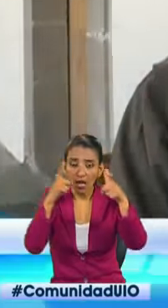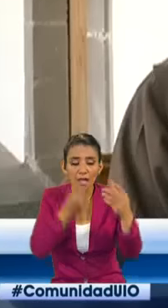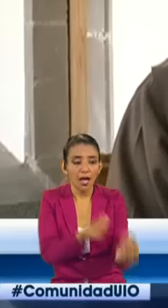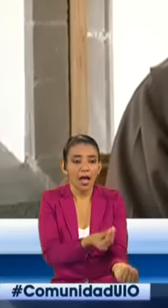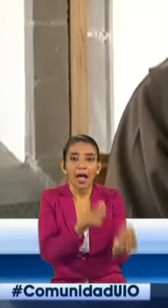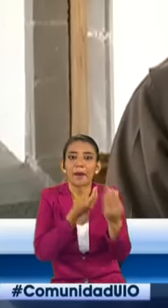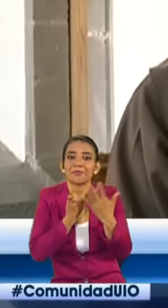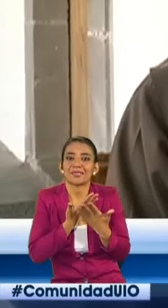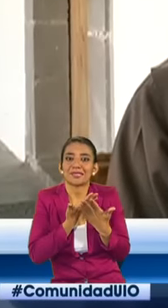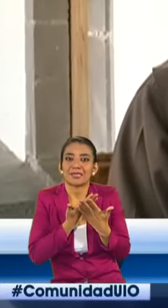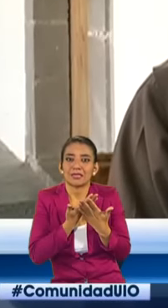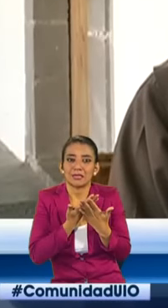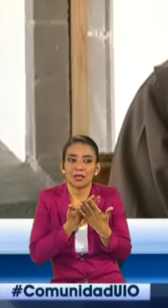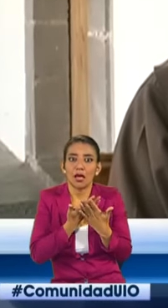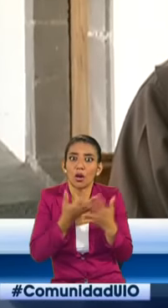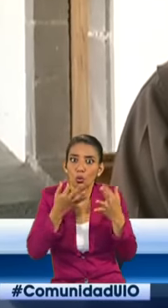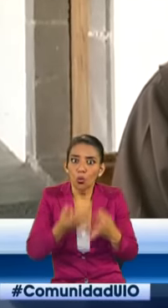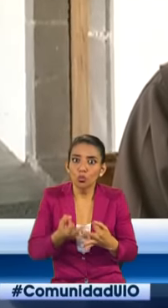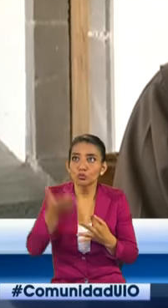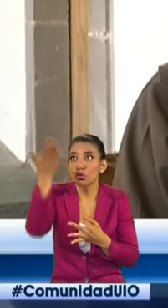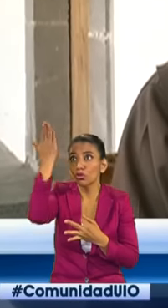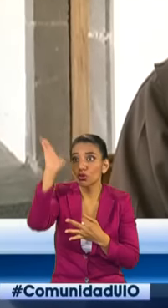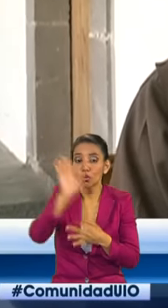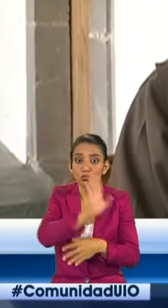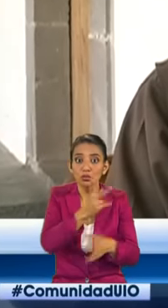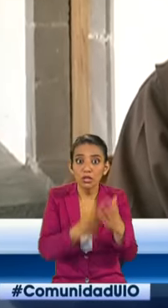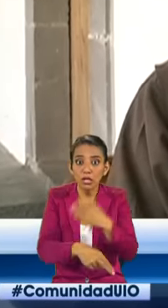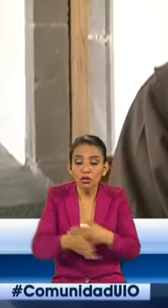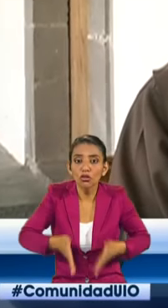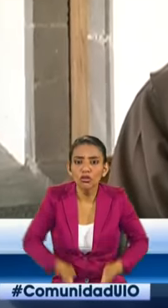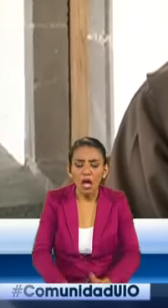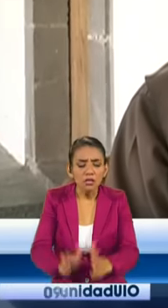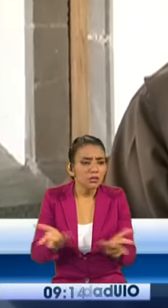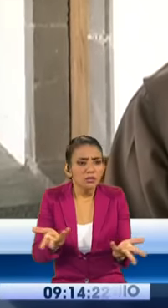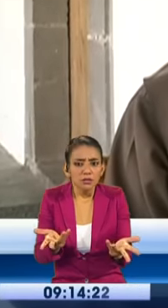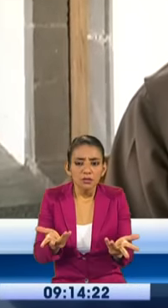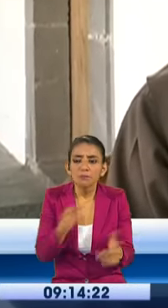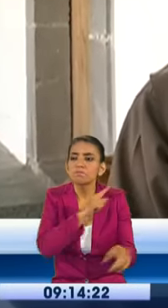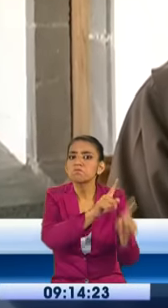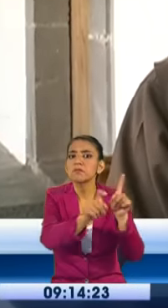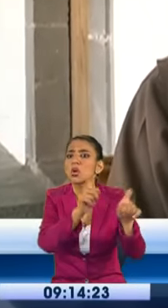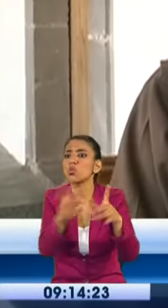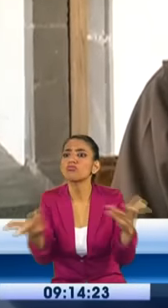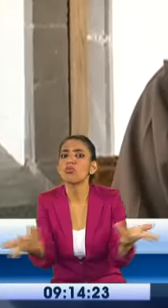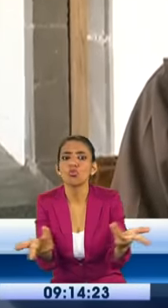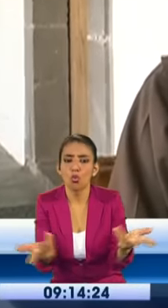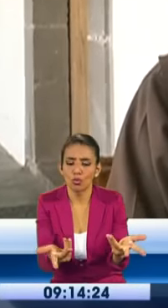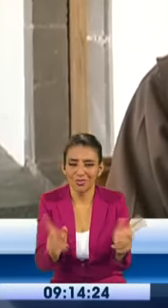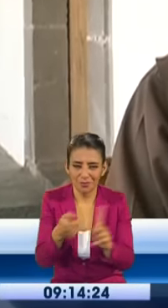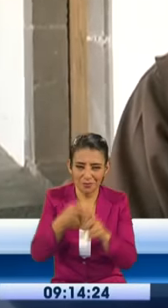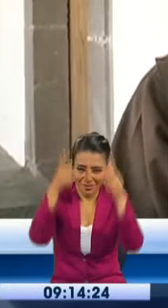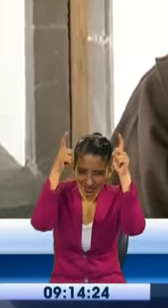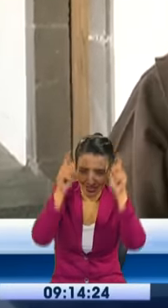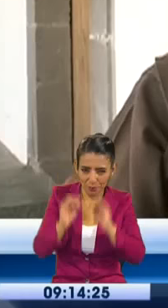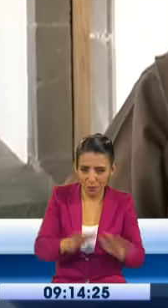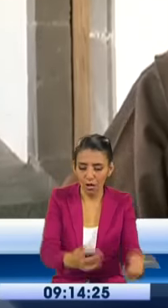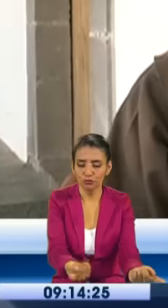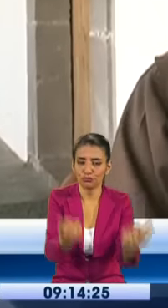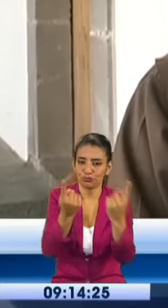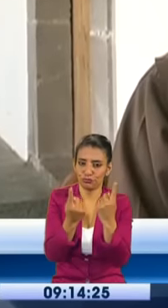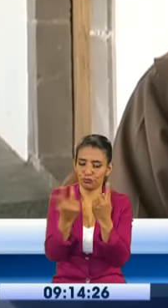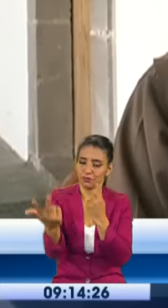la visita de los Reyes Magos que llegan a Jerusalén a preguntar dónde ha nacido el Salvador. Segundo, él llama a